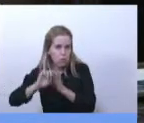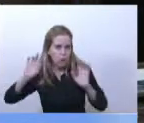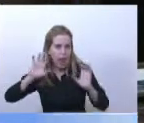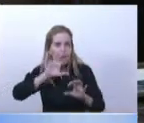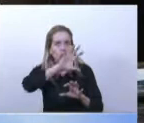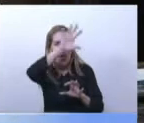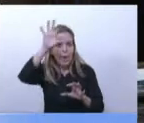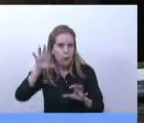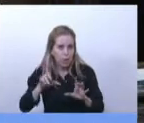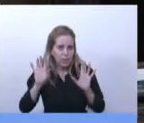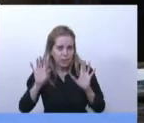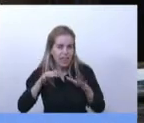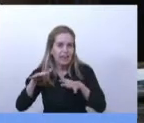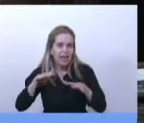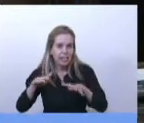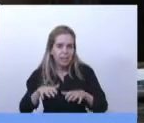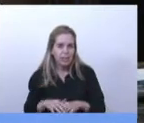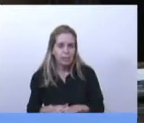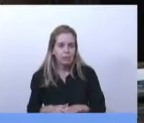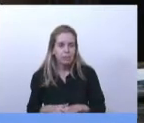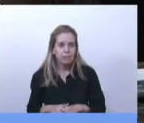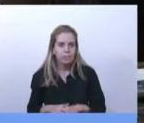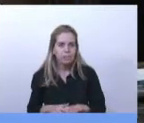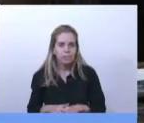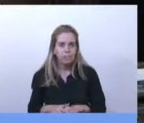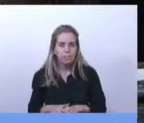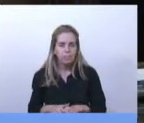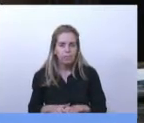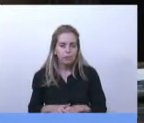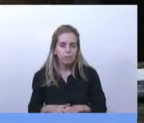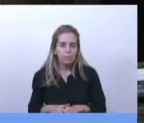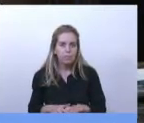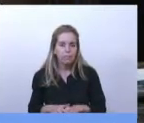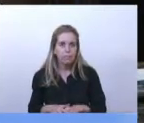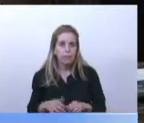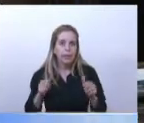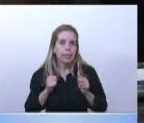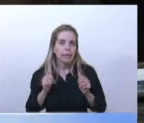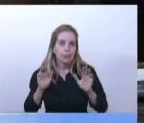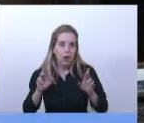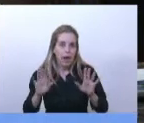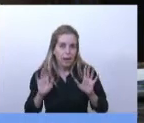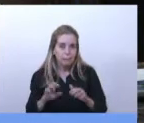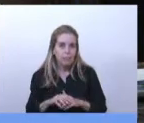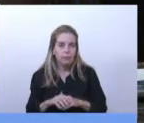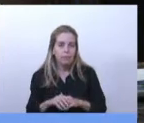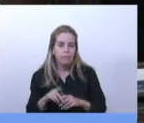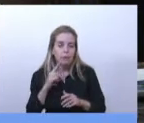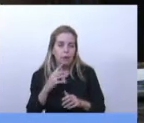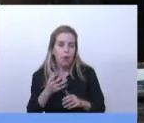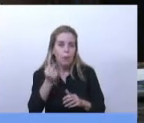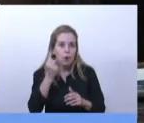que tengan esta actividad espero entonces tener esa oportunidad